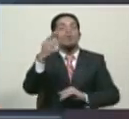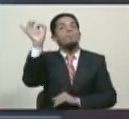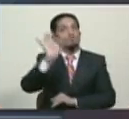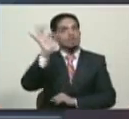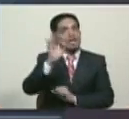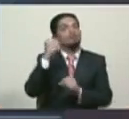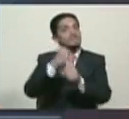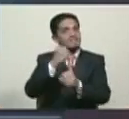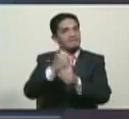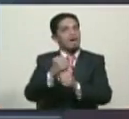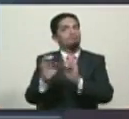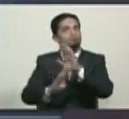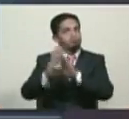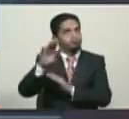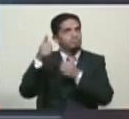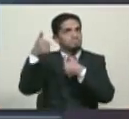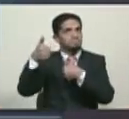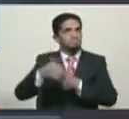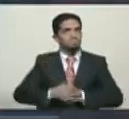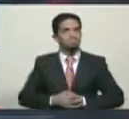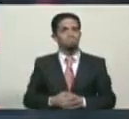efectividad jurisdiccional.